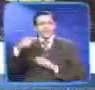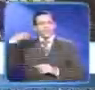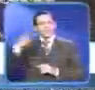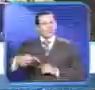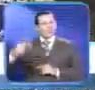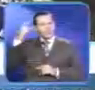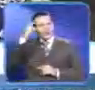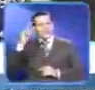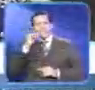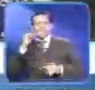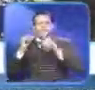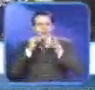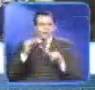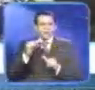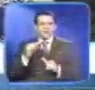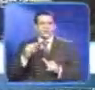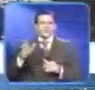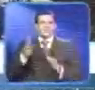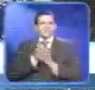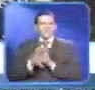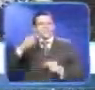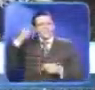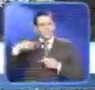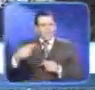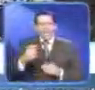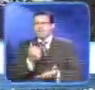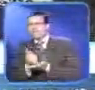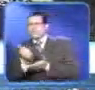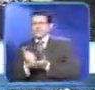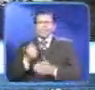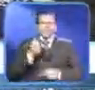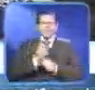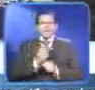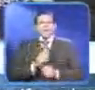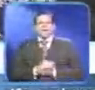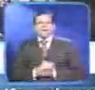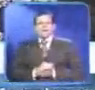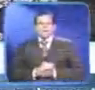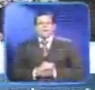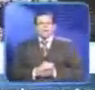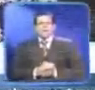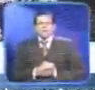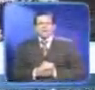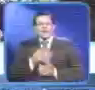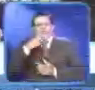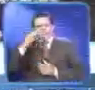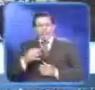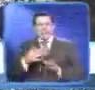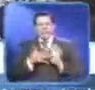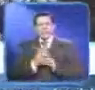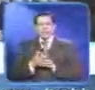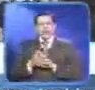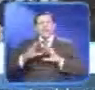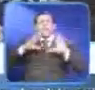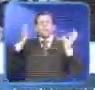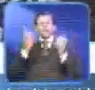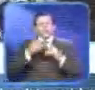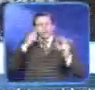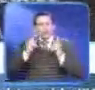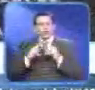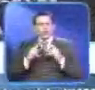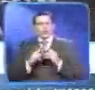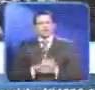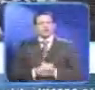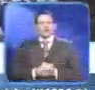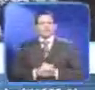día, informándonos desde el acontecer diario, diciendo las realidades que debe el mundo conocer, y